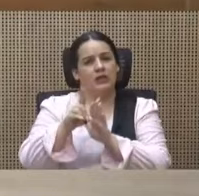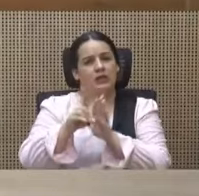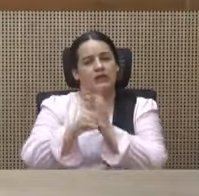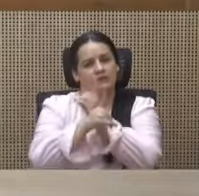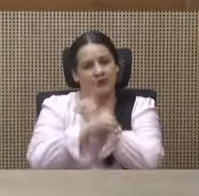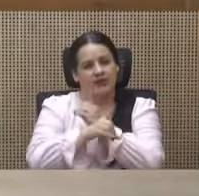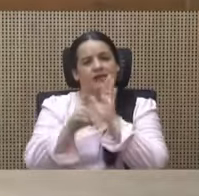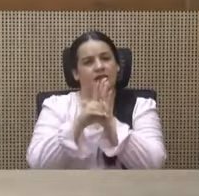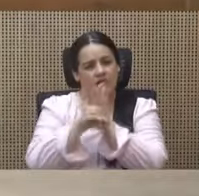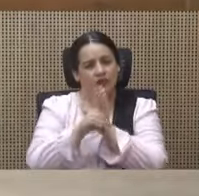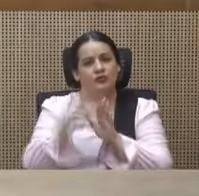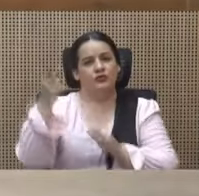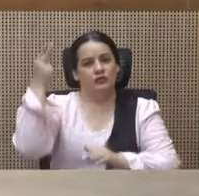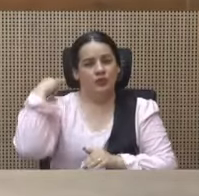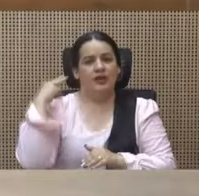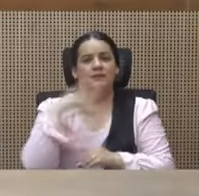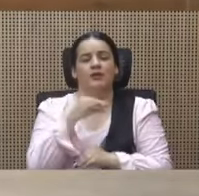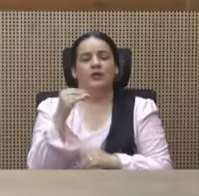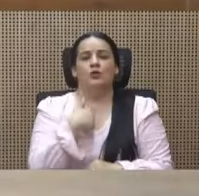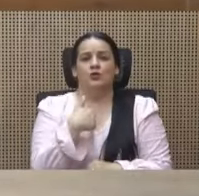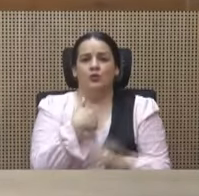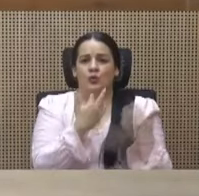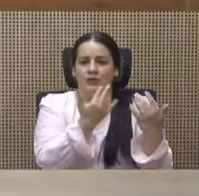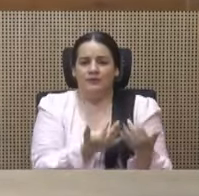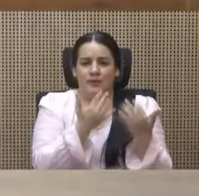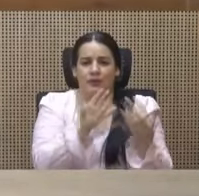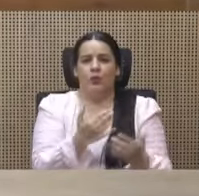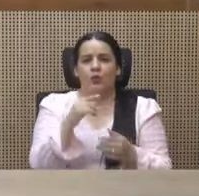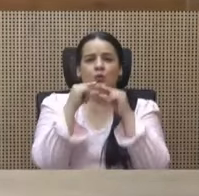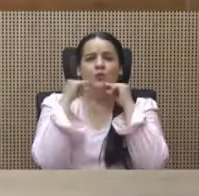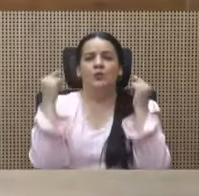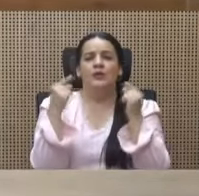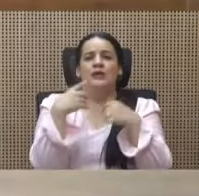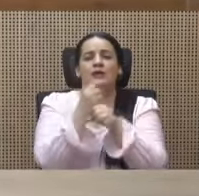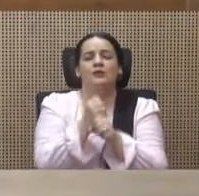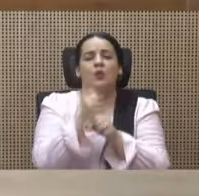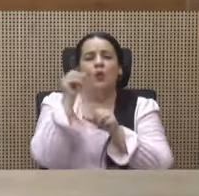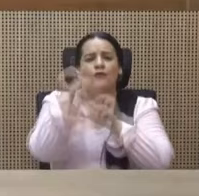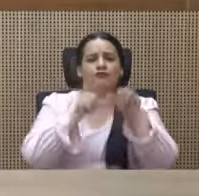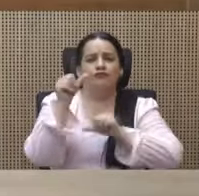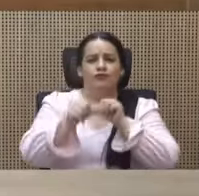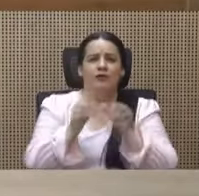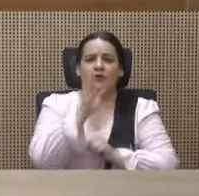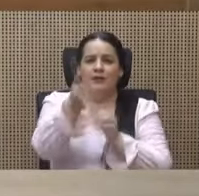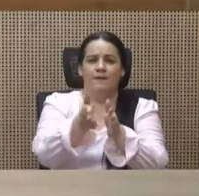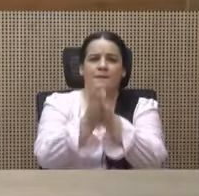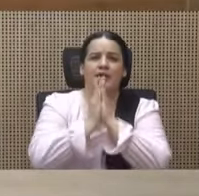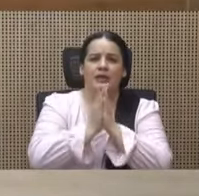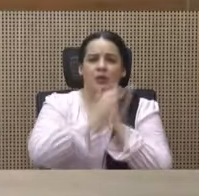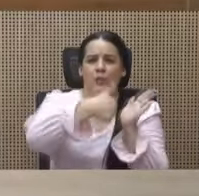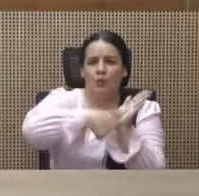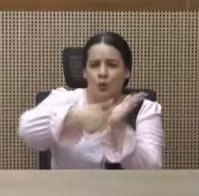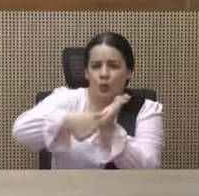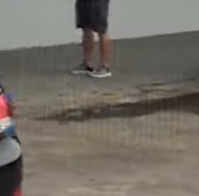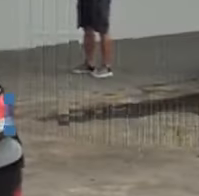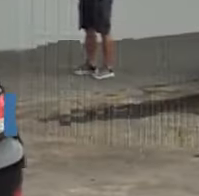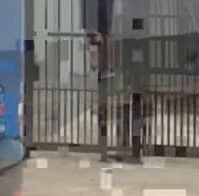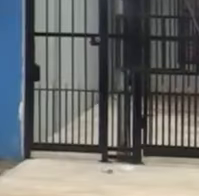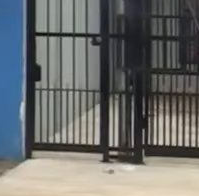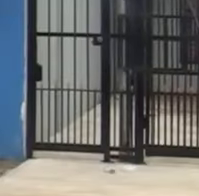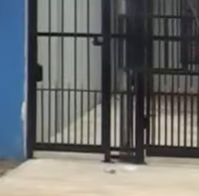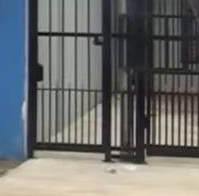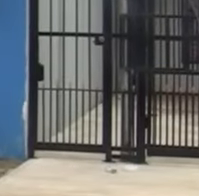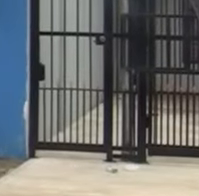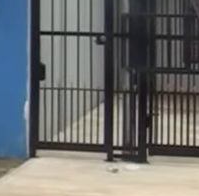Rodrigo Chávez, así como puso todos sus esfuerzos en ir a pedir votos a Pérez Zeledón, interponga